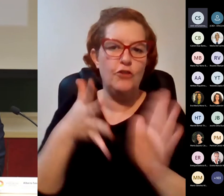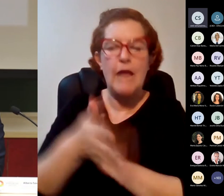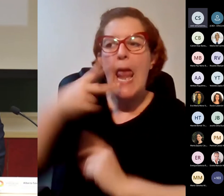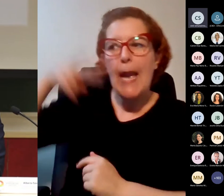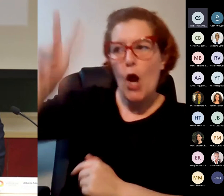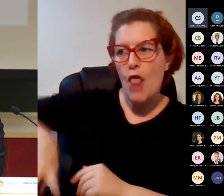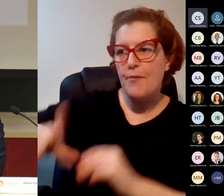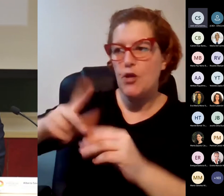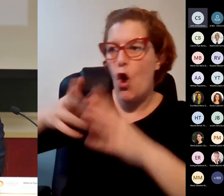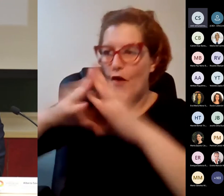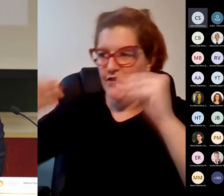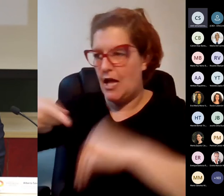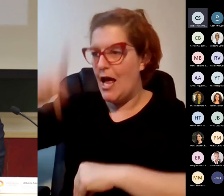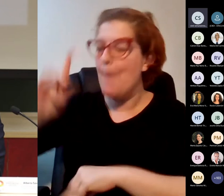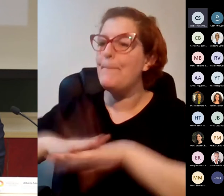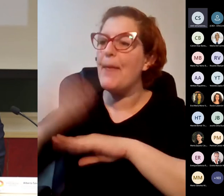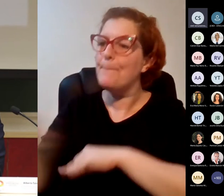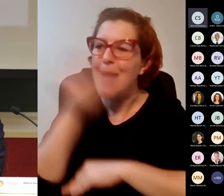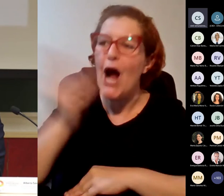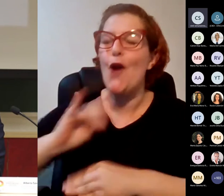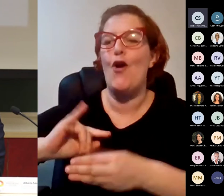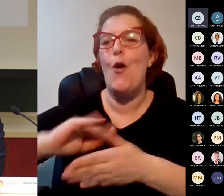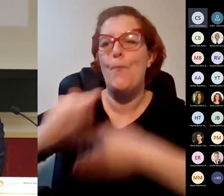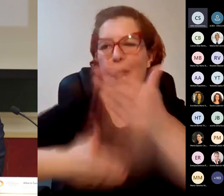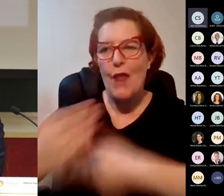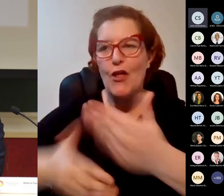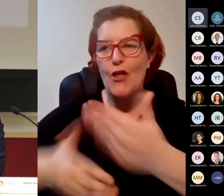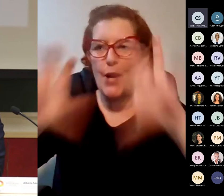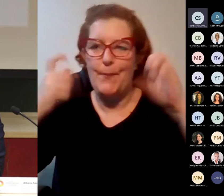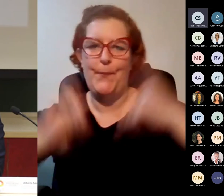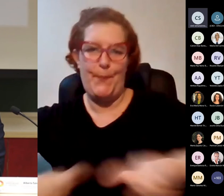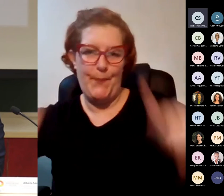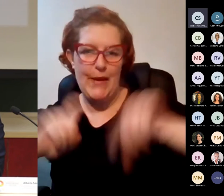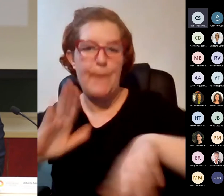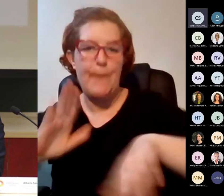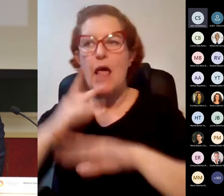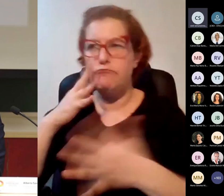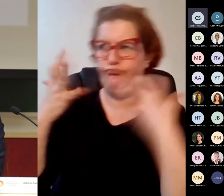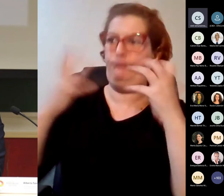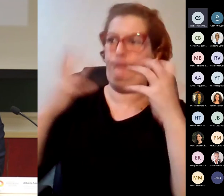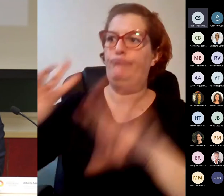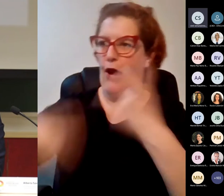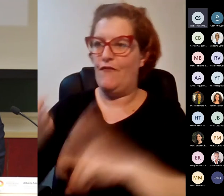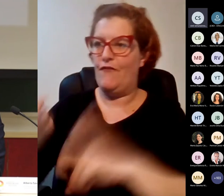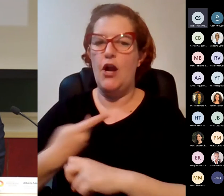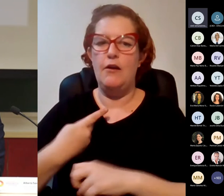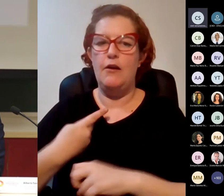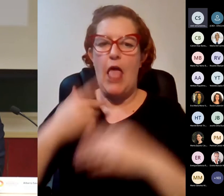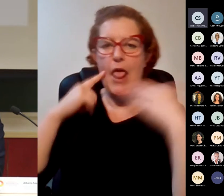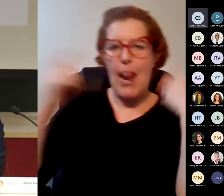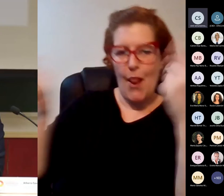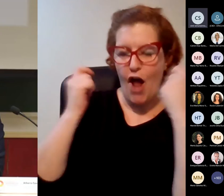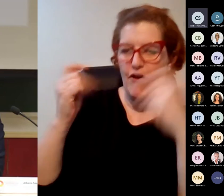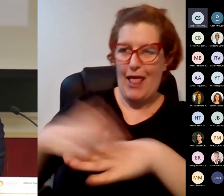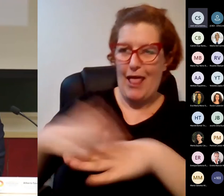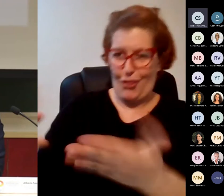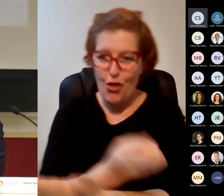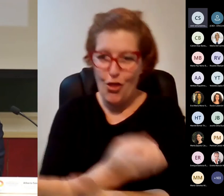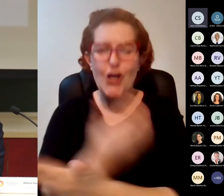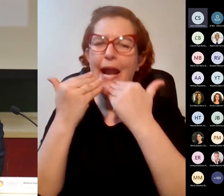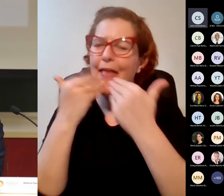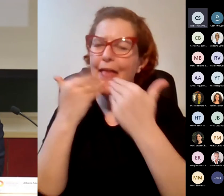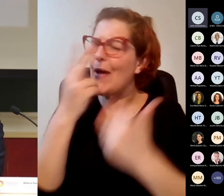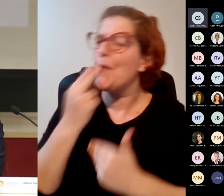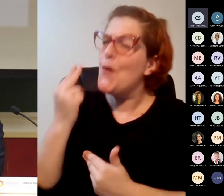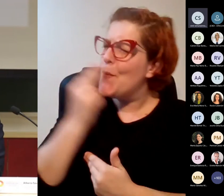con esa mejora de los procesos de enseñanza-aprendizaje resaltando el valor de la innovación enhorabuena a todos y gracias por vuestro compromiso